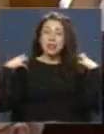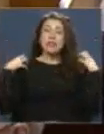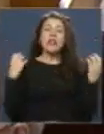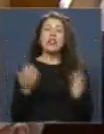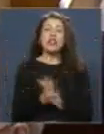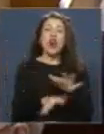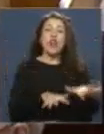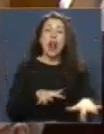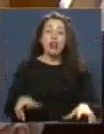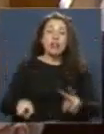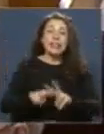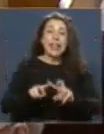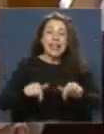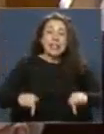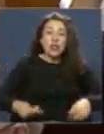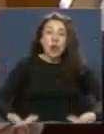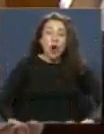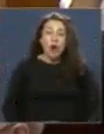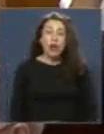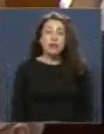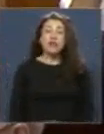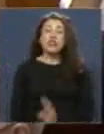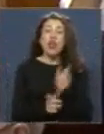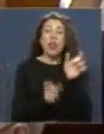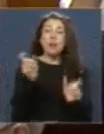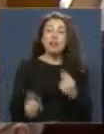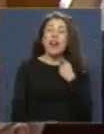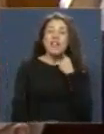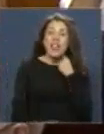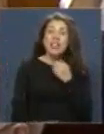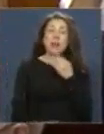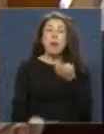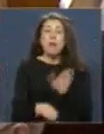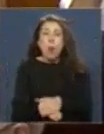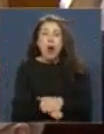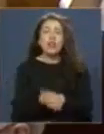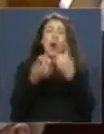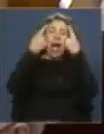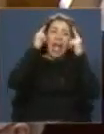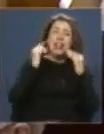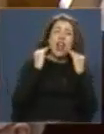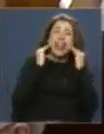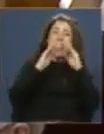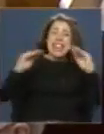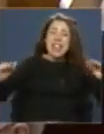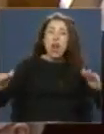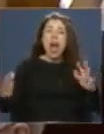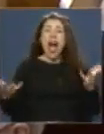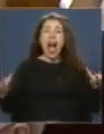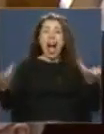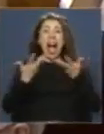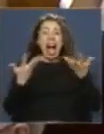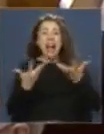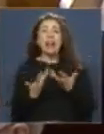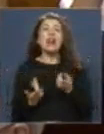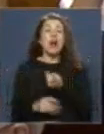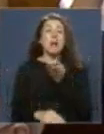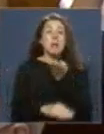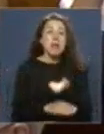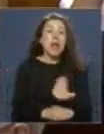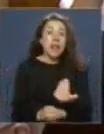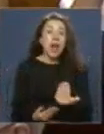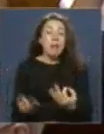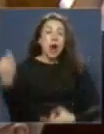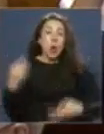está sucediendo. Todas las víctimas, los muertos, los heridos, los niños agredidos, demandan justicia